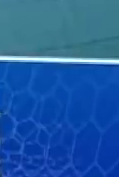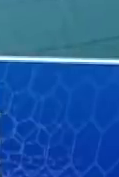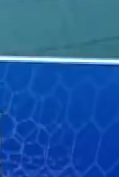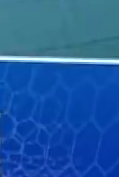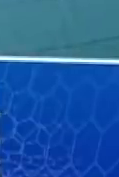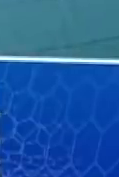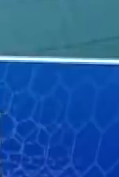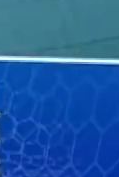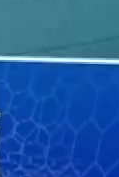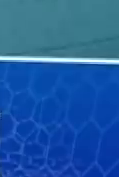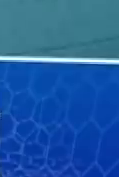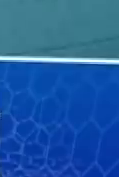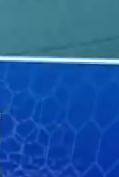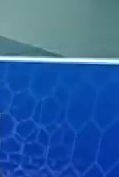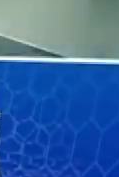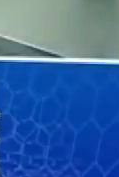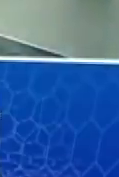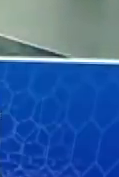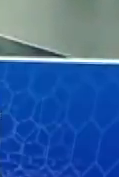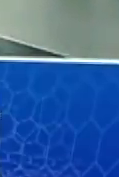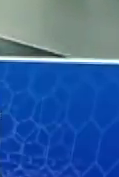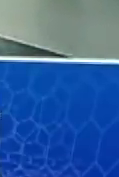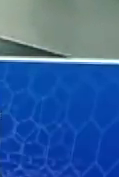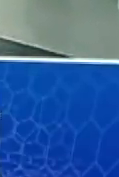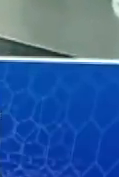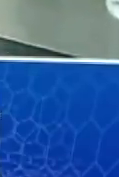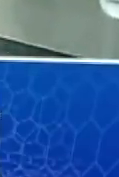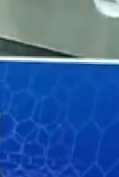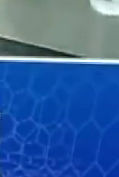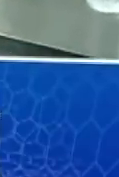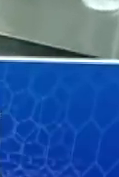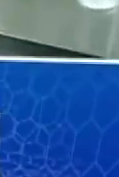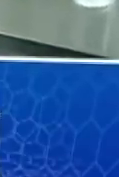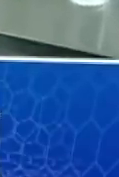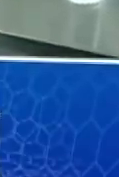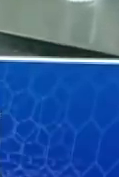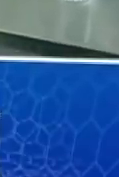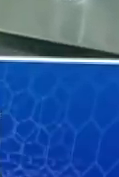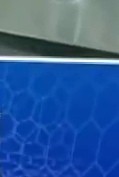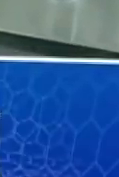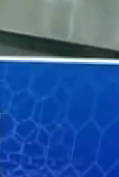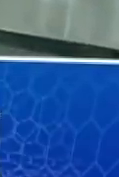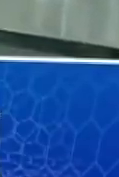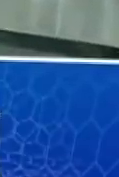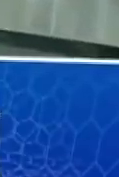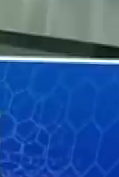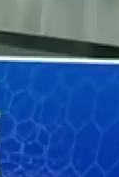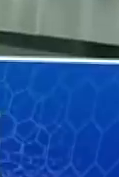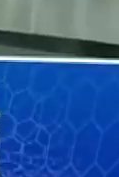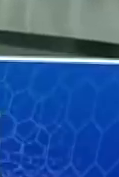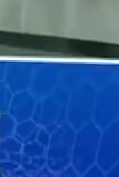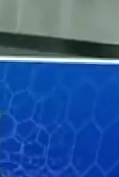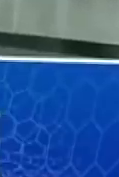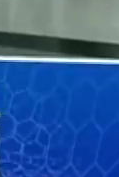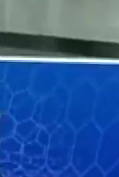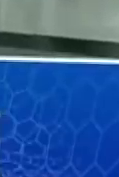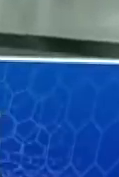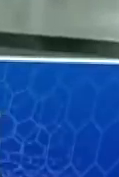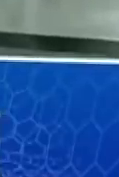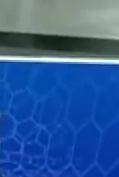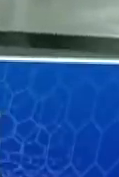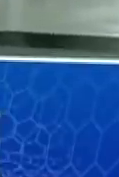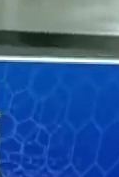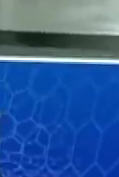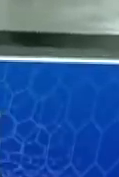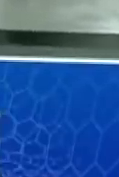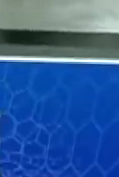Gracias por el sacrificio diario, el esfuerzo diario. Y hay que mantener